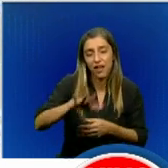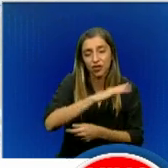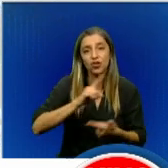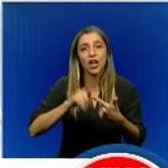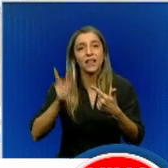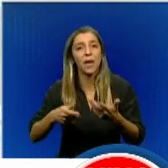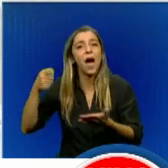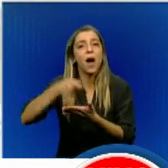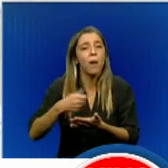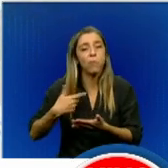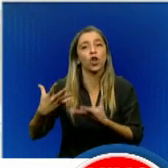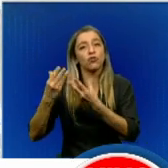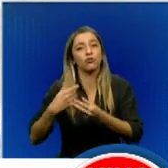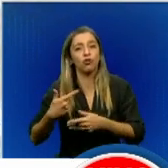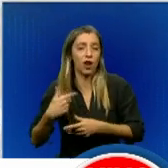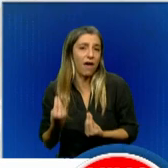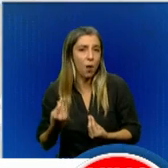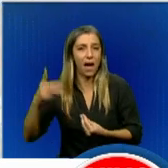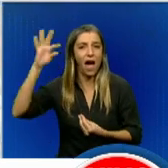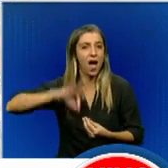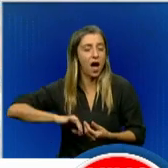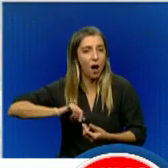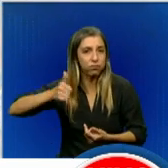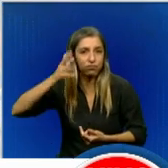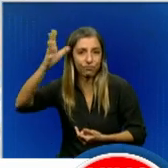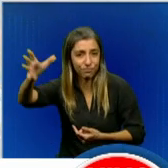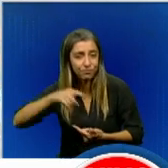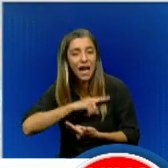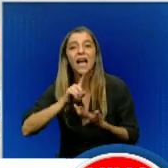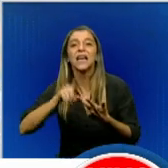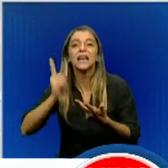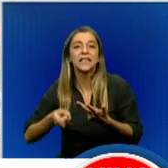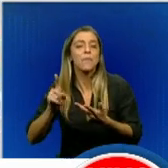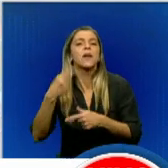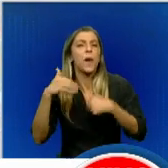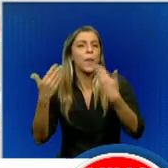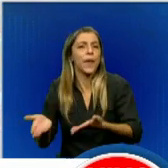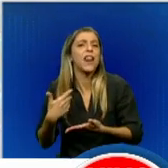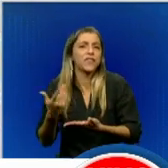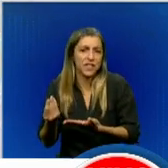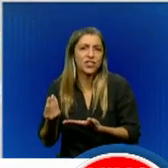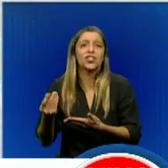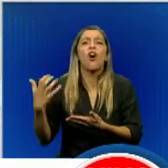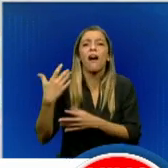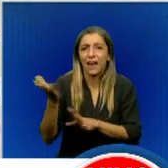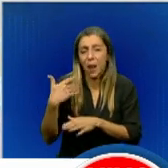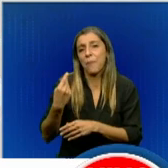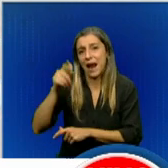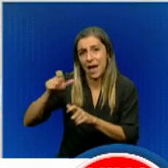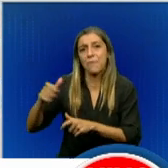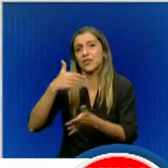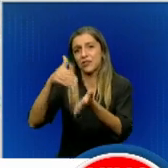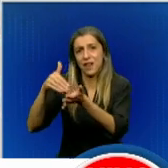en grandes fortunas lo hicimos también con el proyecto que benefició a más de 1.200.000 argentinas argentinas trabajadores y jubilados